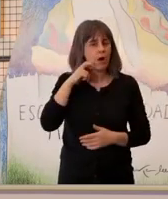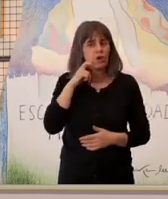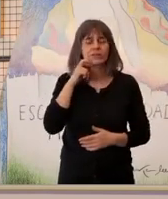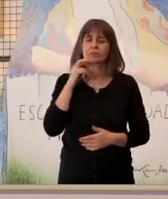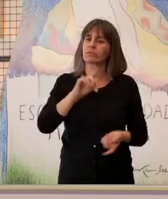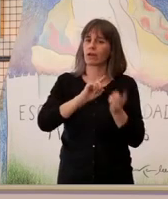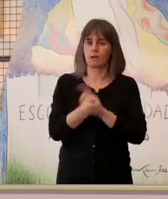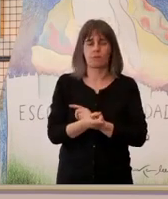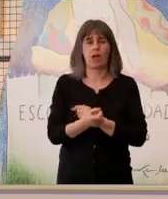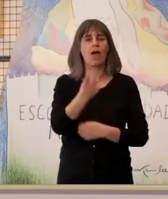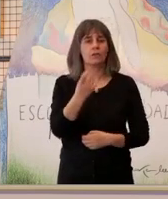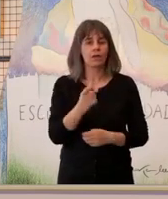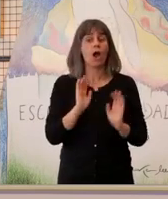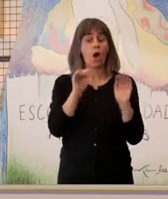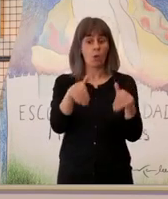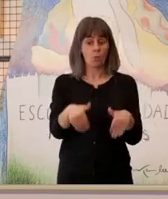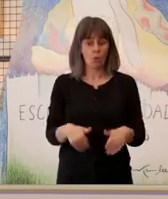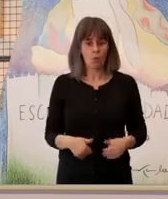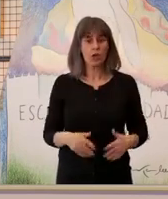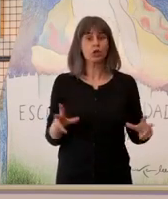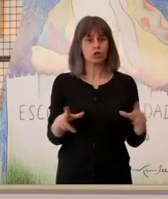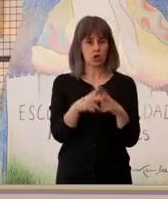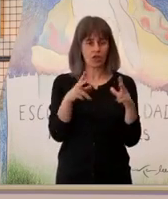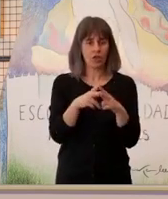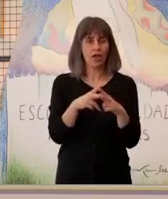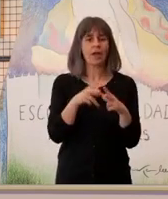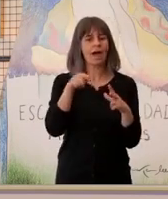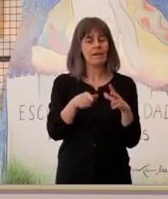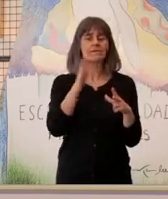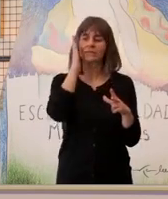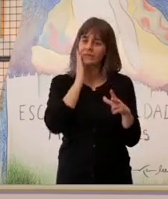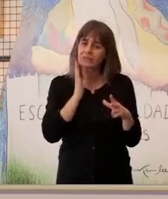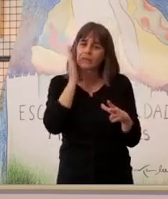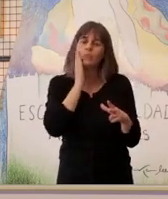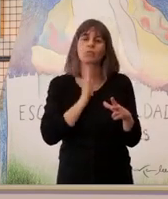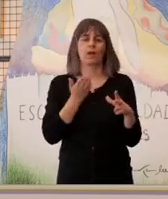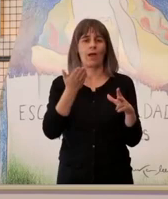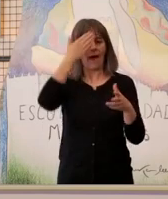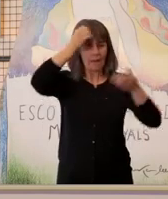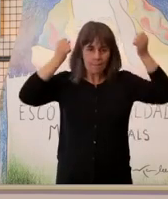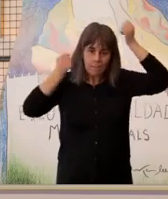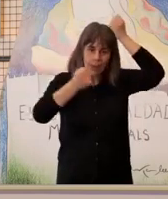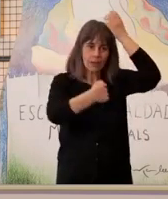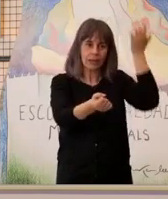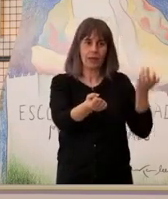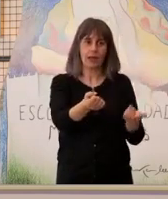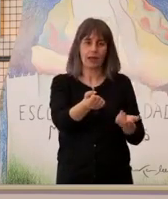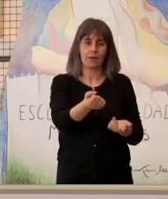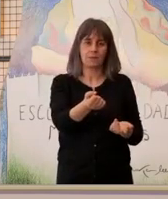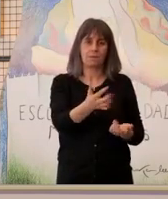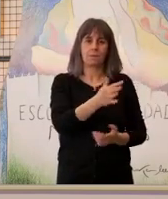una sociedad capaz de ternura capaz de empatía y capaz de